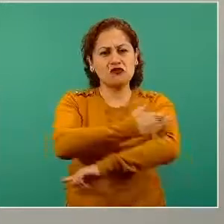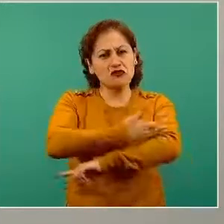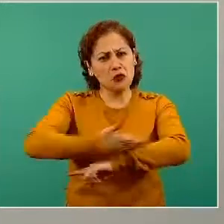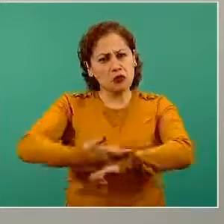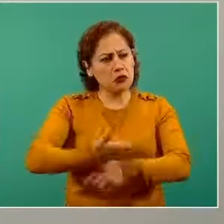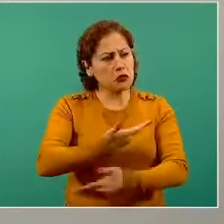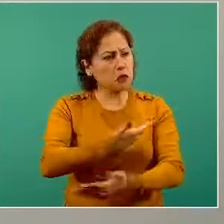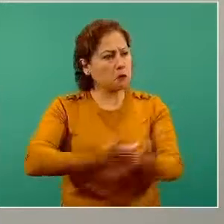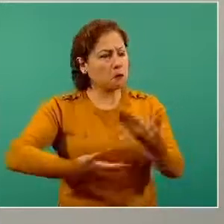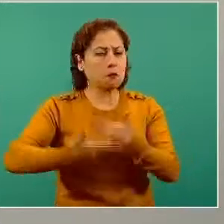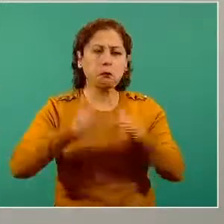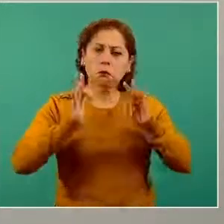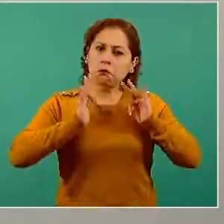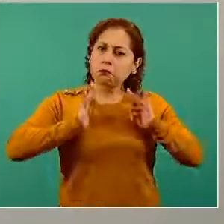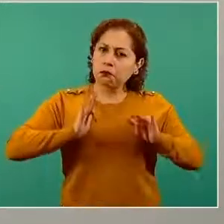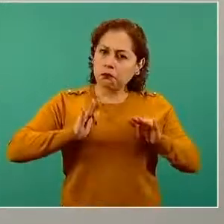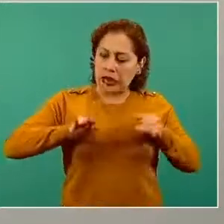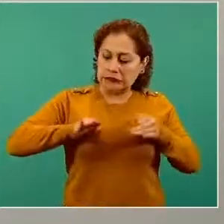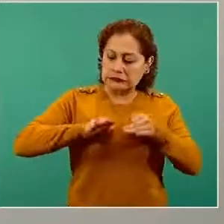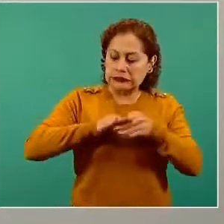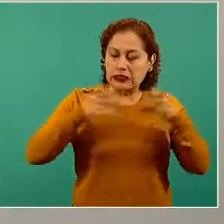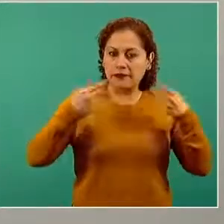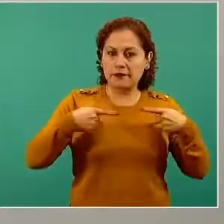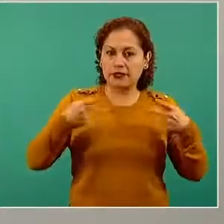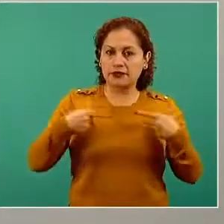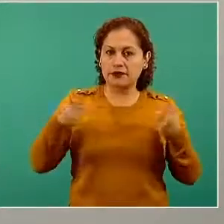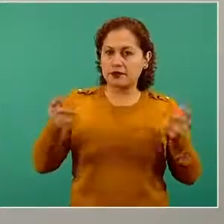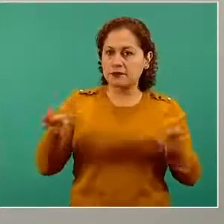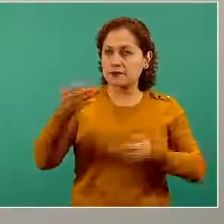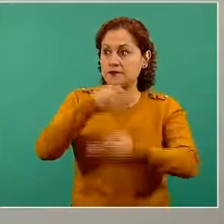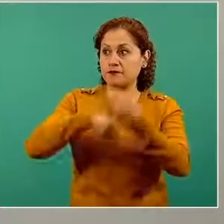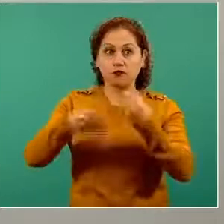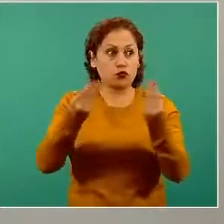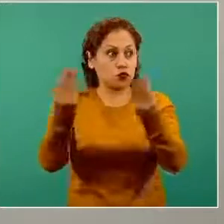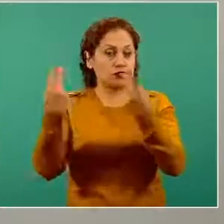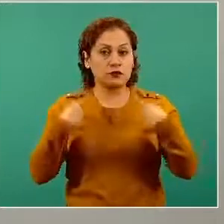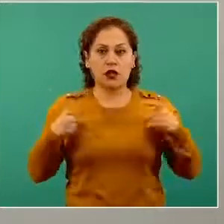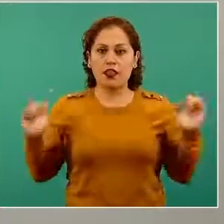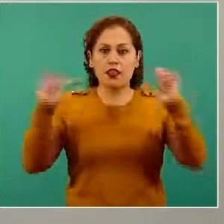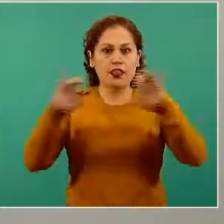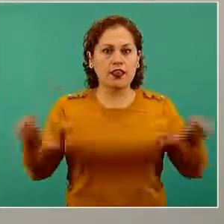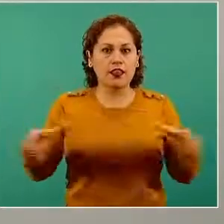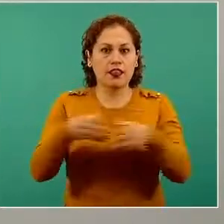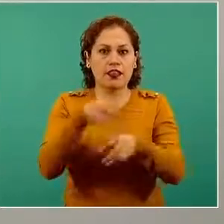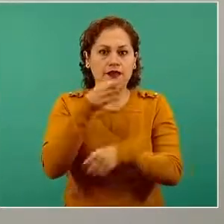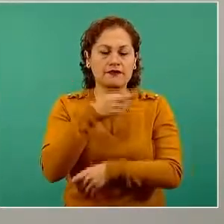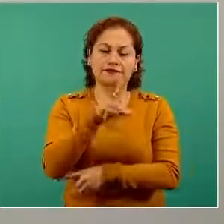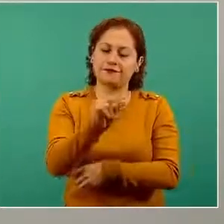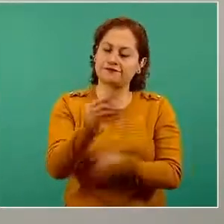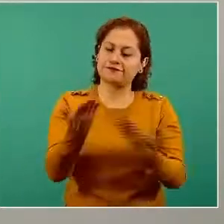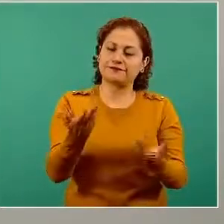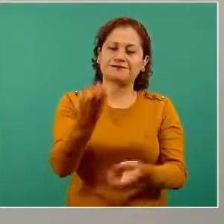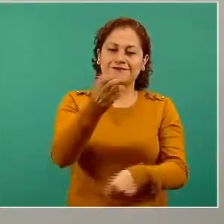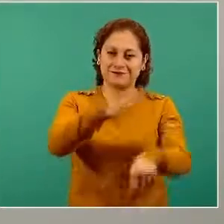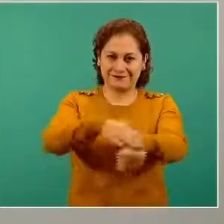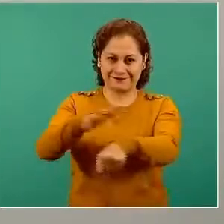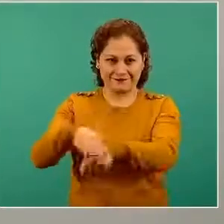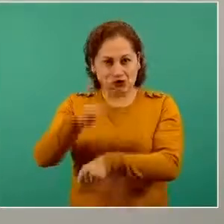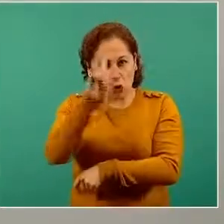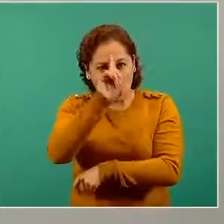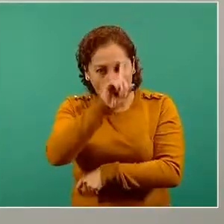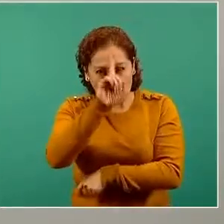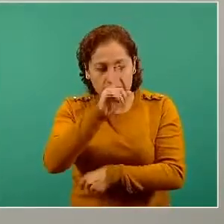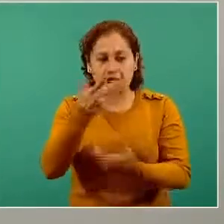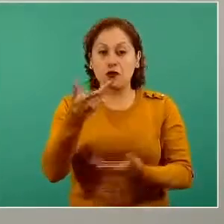el núcleo familiar cercano y de esa manera, pues obviamente evitar contagios. Pero estemos atentos, en la semana vamos a estar actualizando